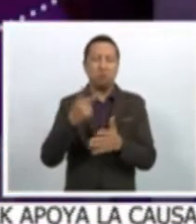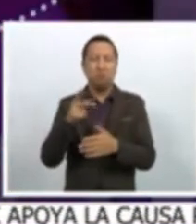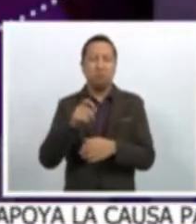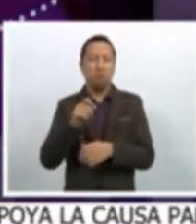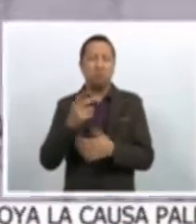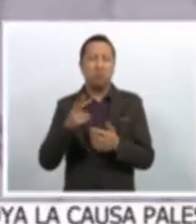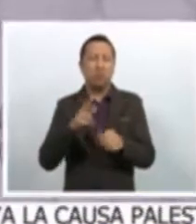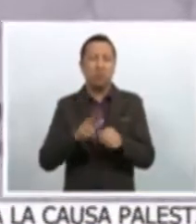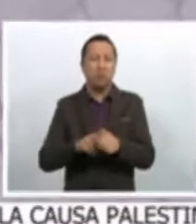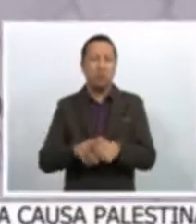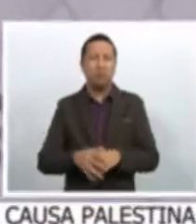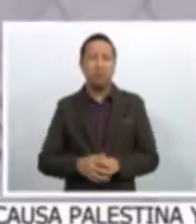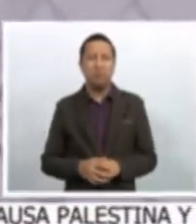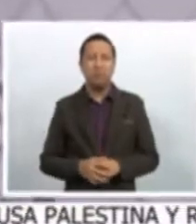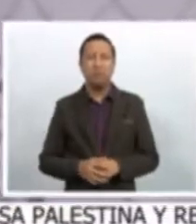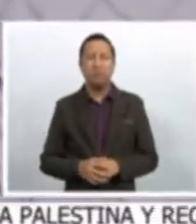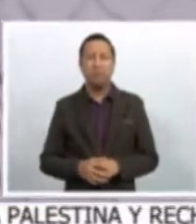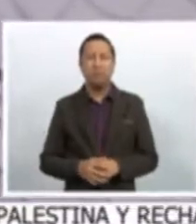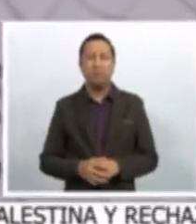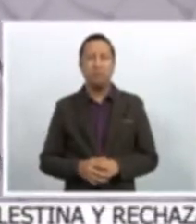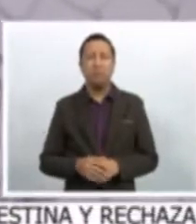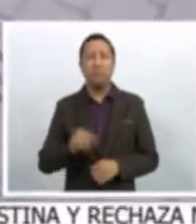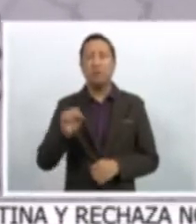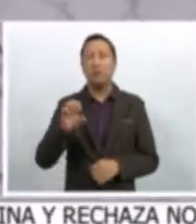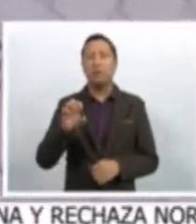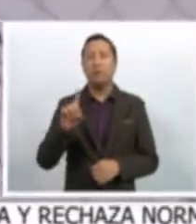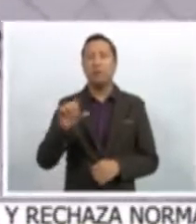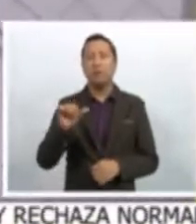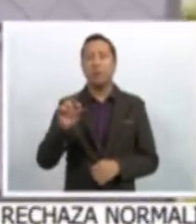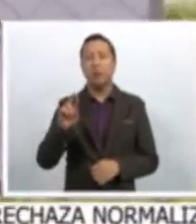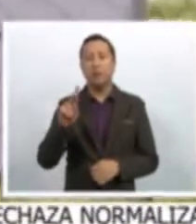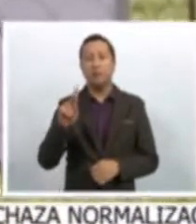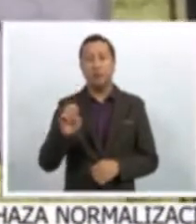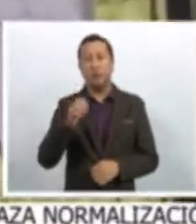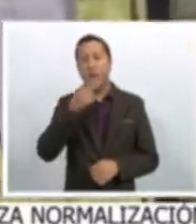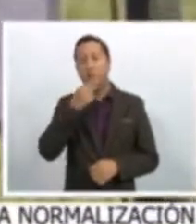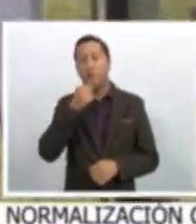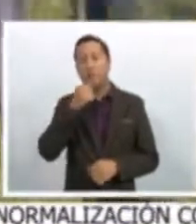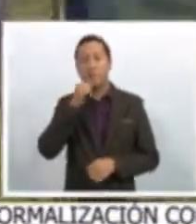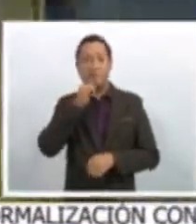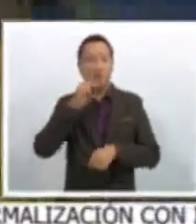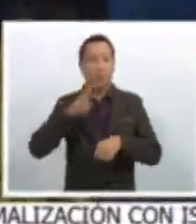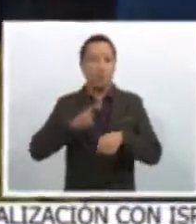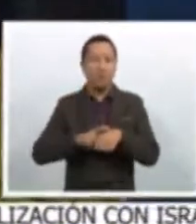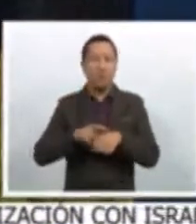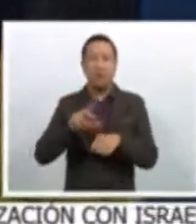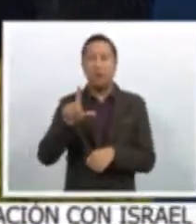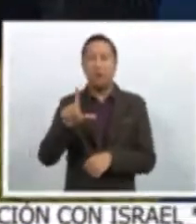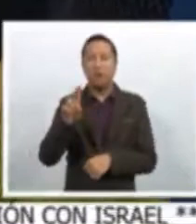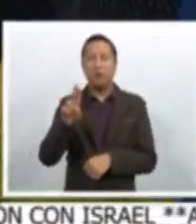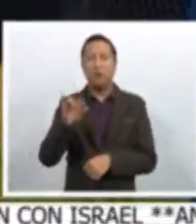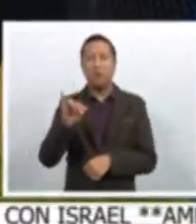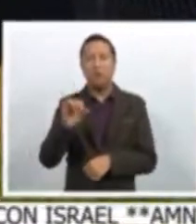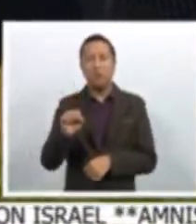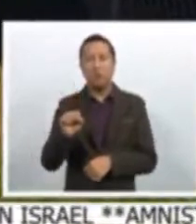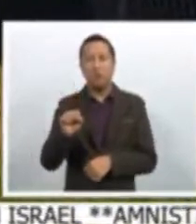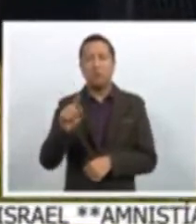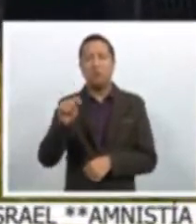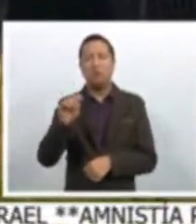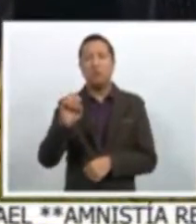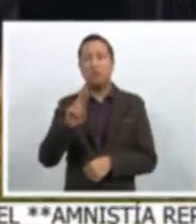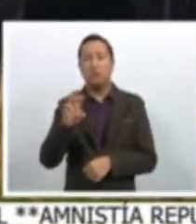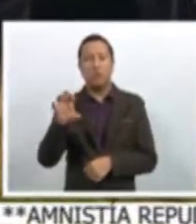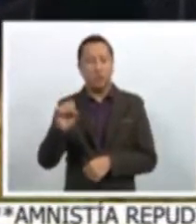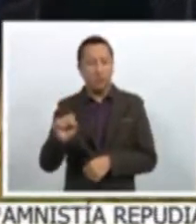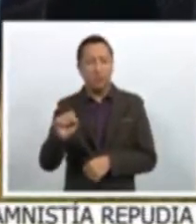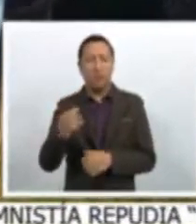que el titular de la Secretaría de Desarrollo Agropecuario, Rural y Pesca, Luis Torres, asistió a la entrega del certificado de sanidad e inocuidad